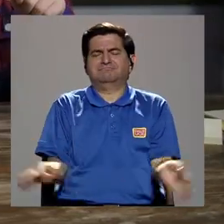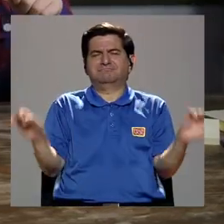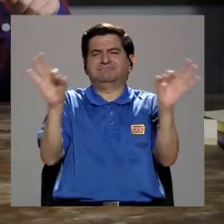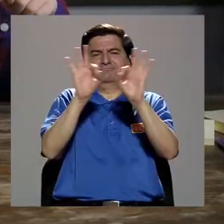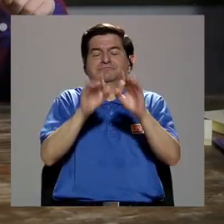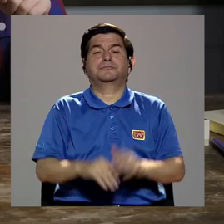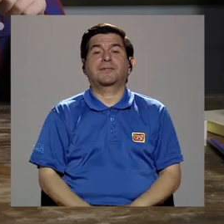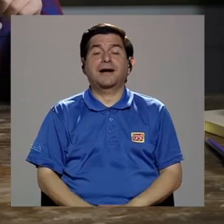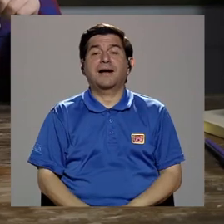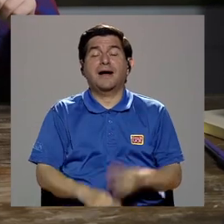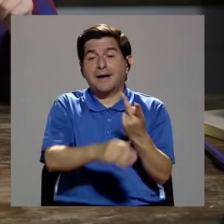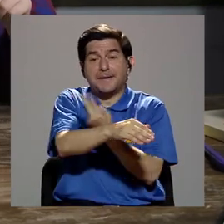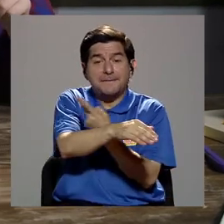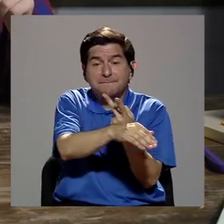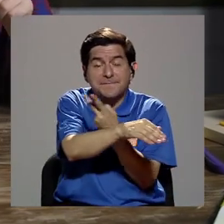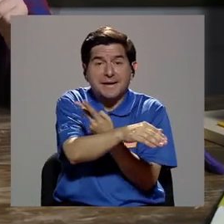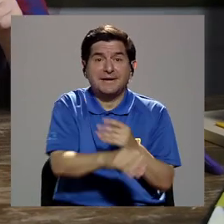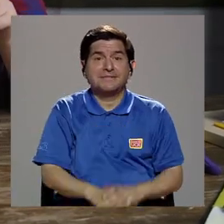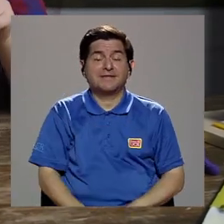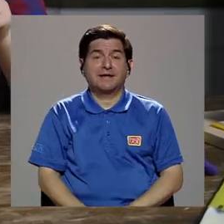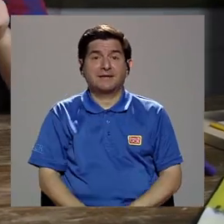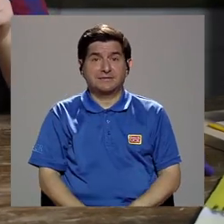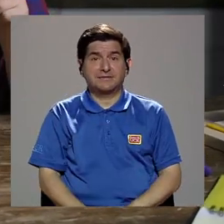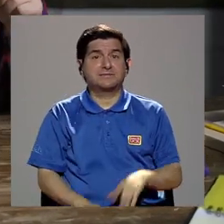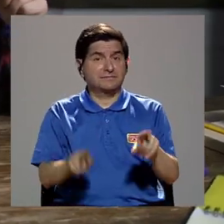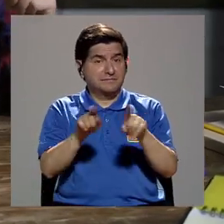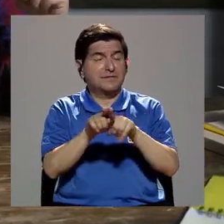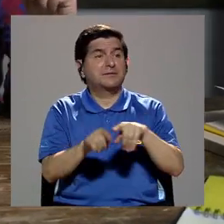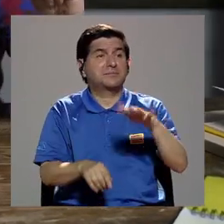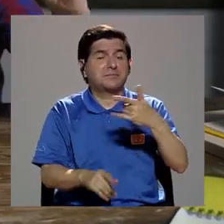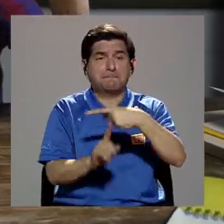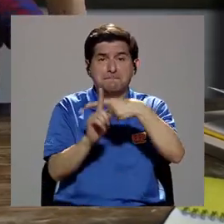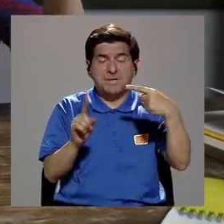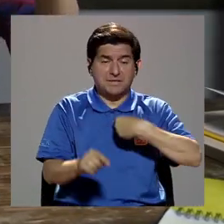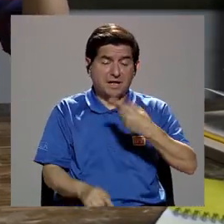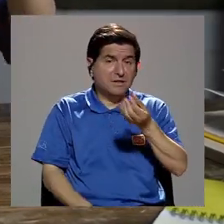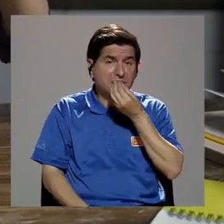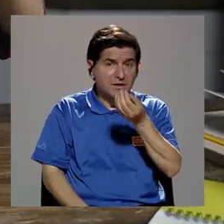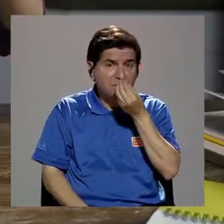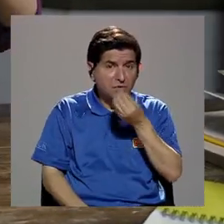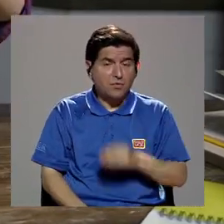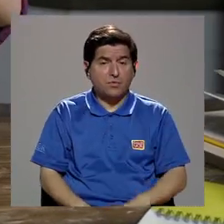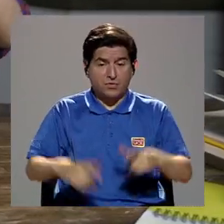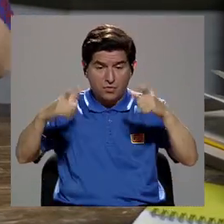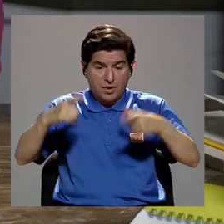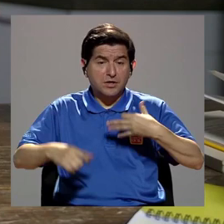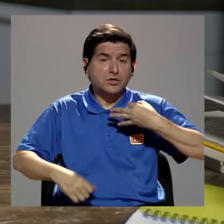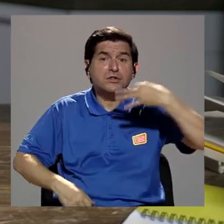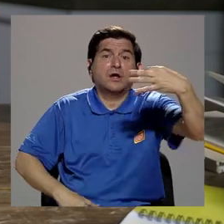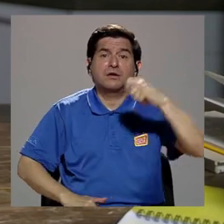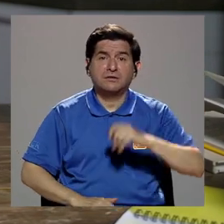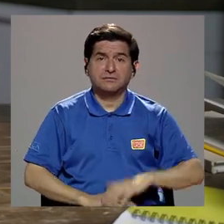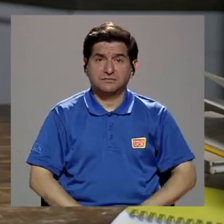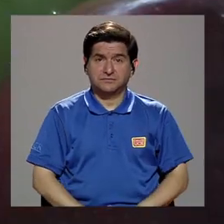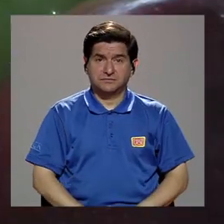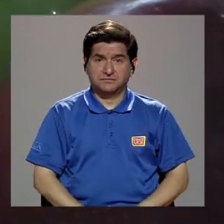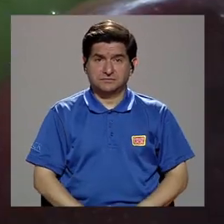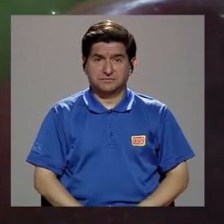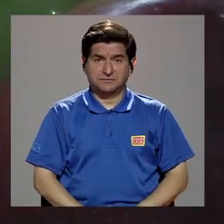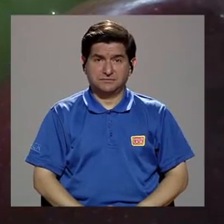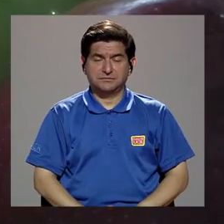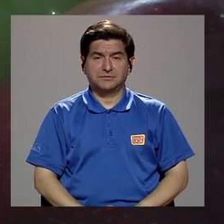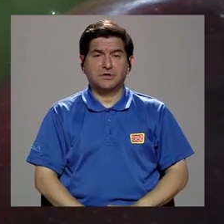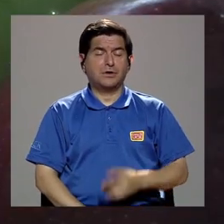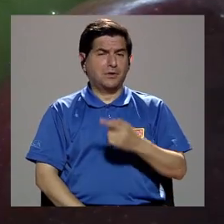Los vegetales y la fibra debería ser más o menos la mitad de lo que uno consume en el plato diario. ¿Verdad? Entonces, como para